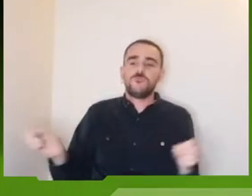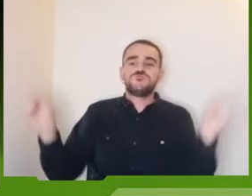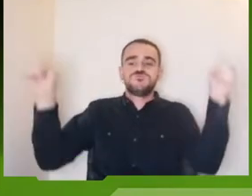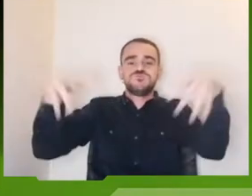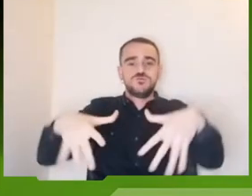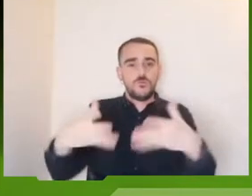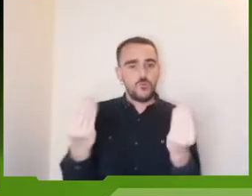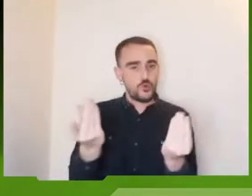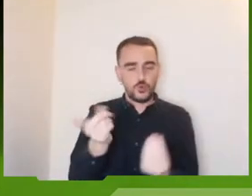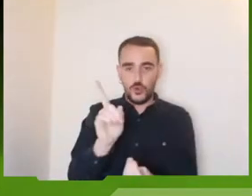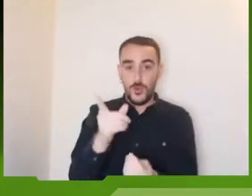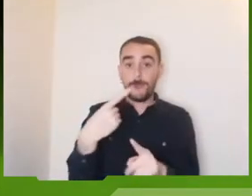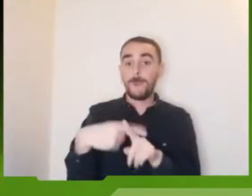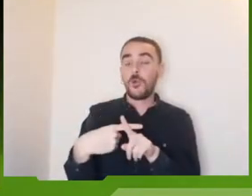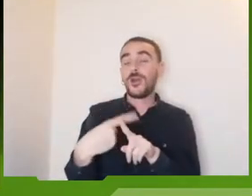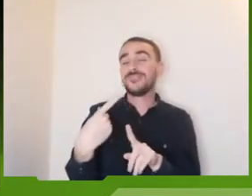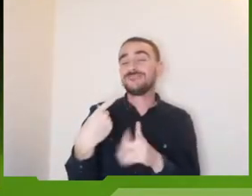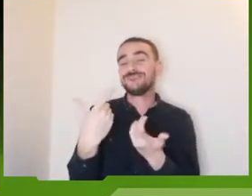aceite.